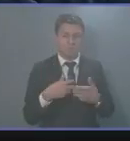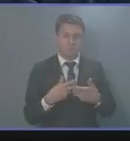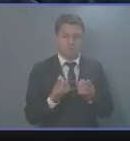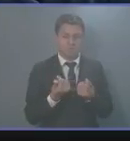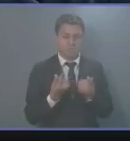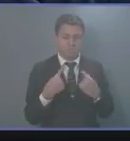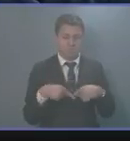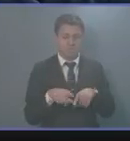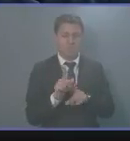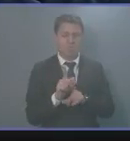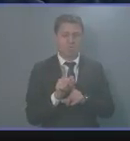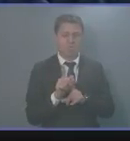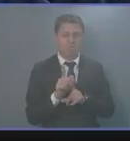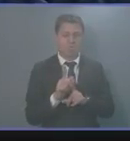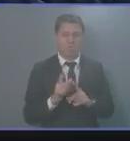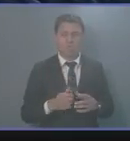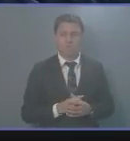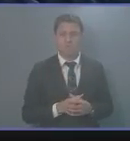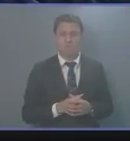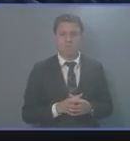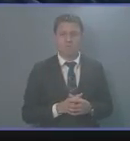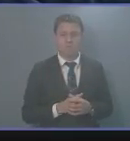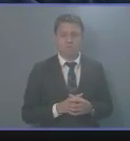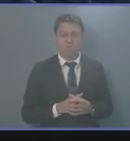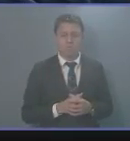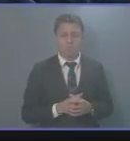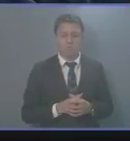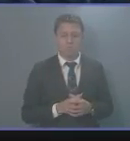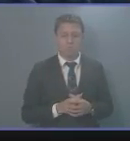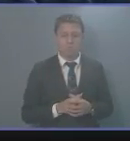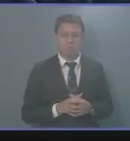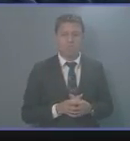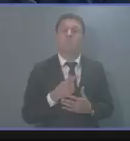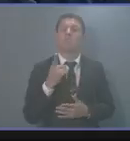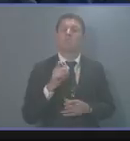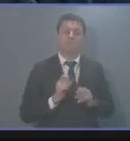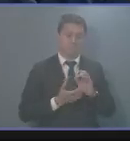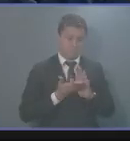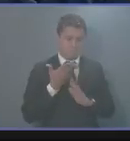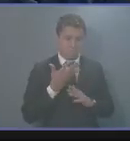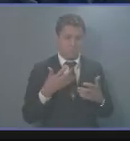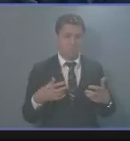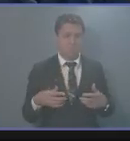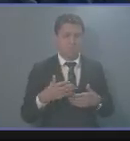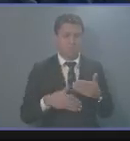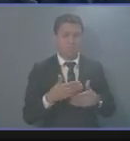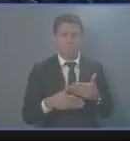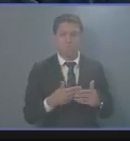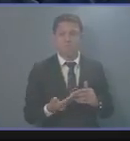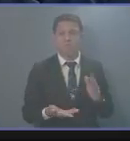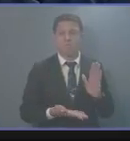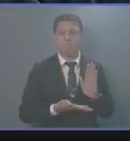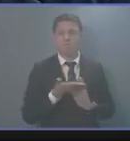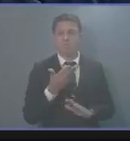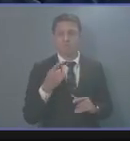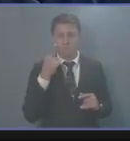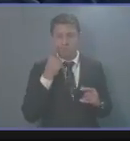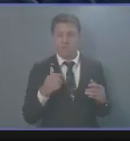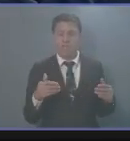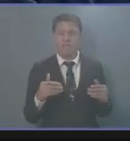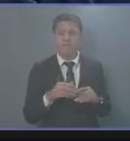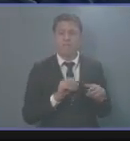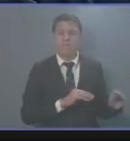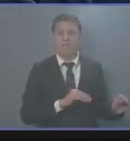inversión y los negocios, fortalecer los procesos de calidad y la innovación de ciencia y